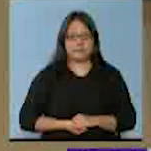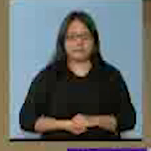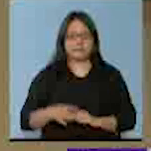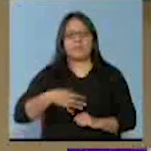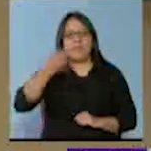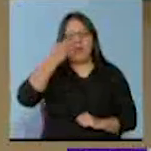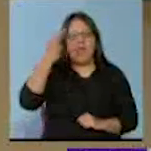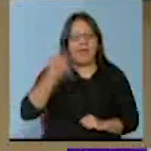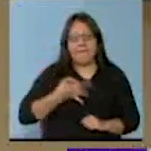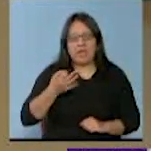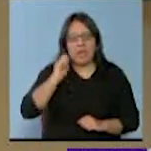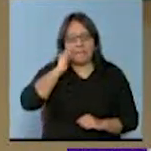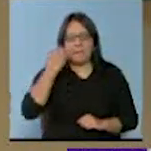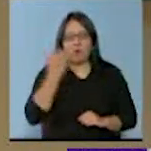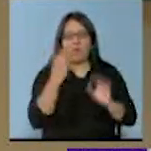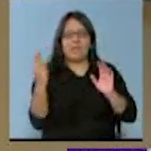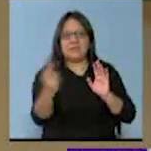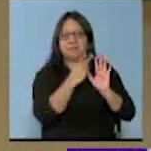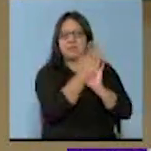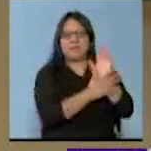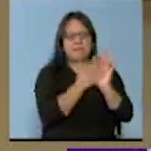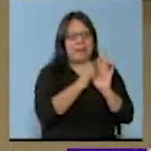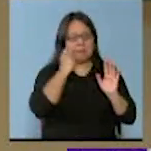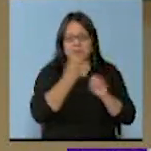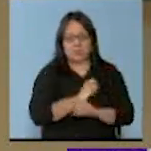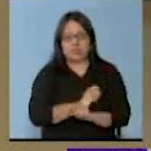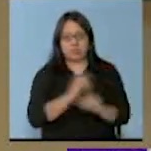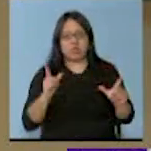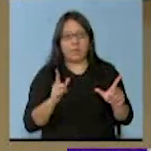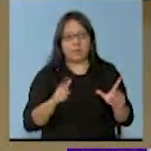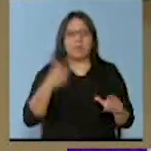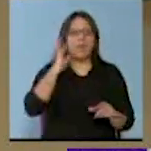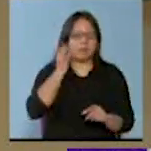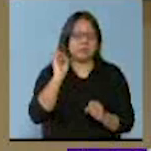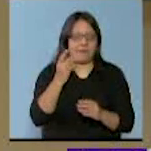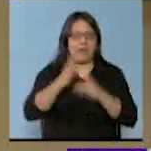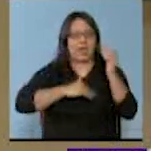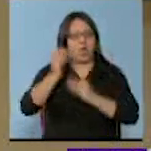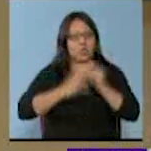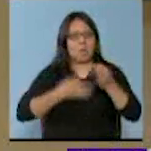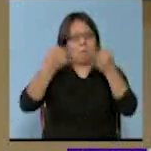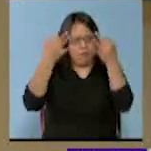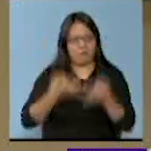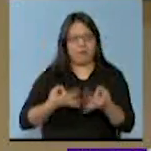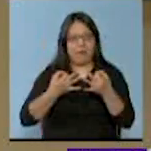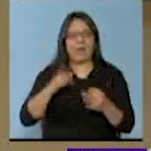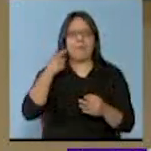Realmente increíble las imágenes, gracias Carlos Lara, y muy buena va a quedar esta obra financiada por